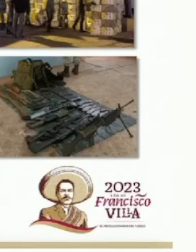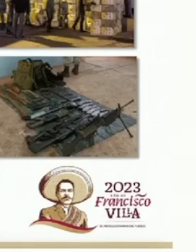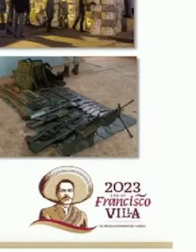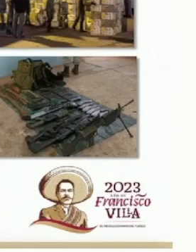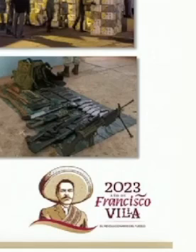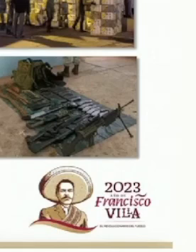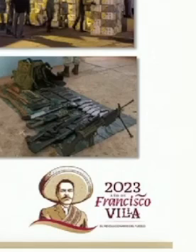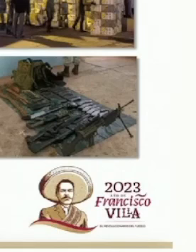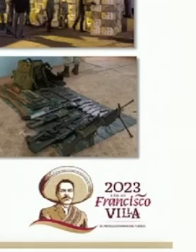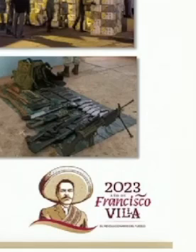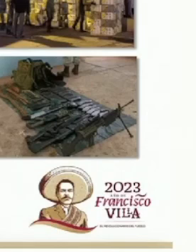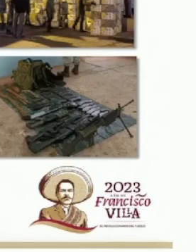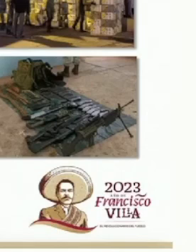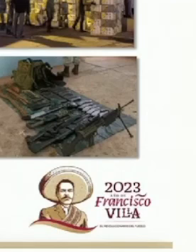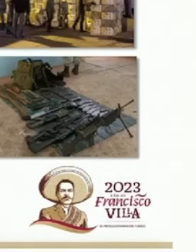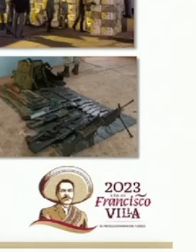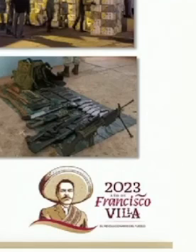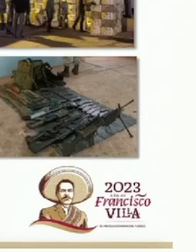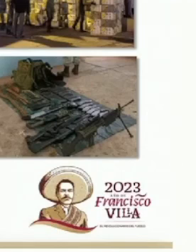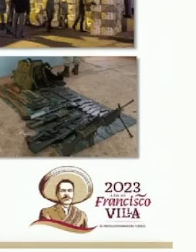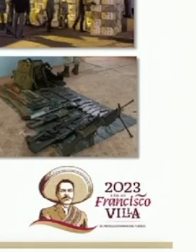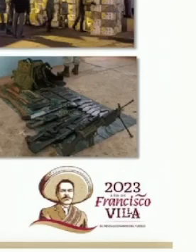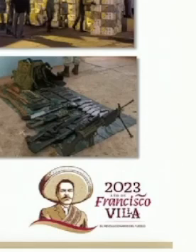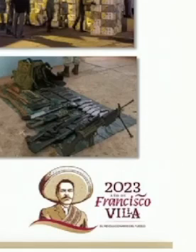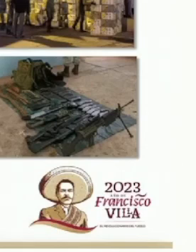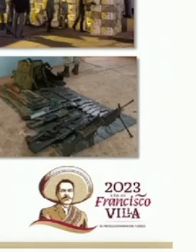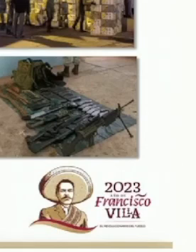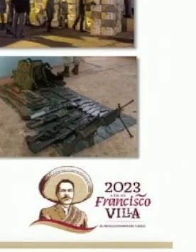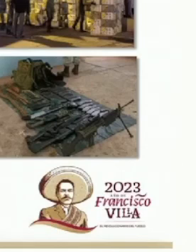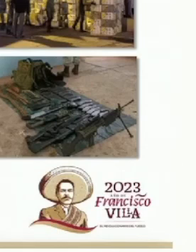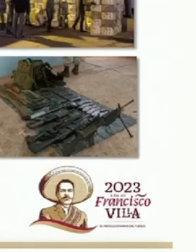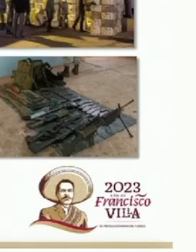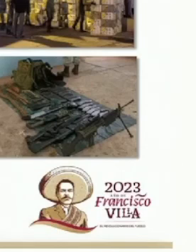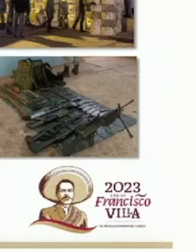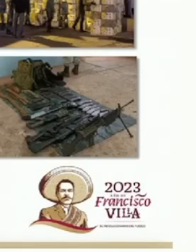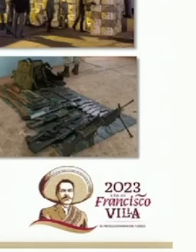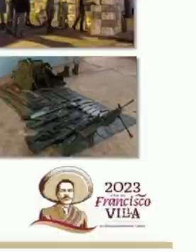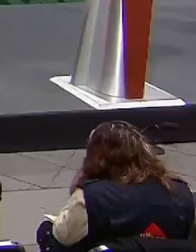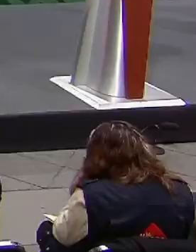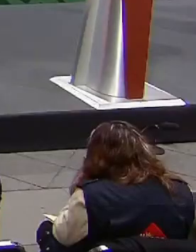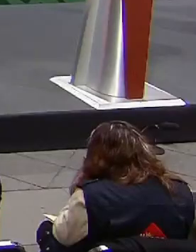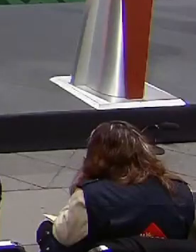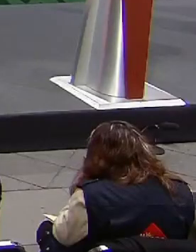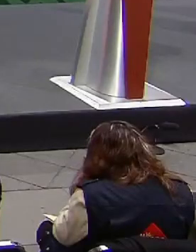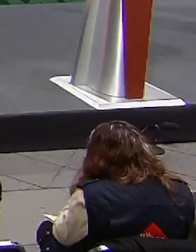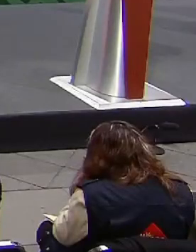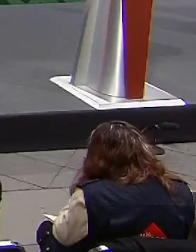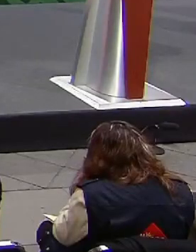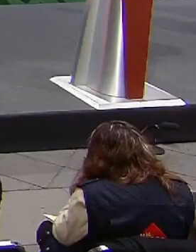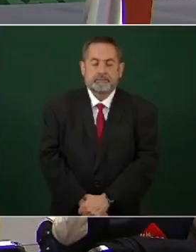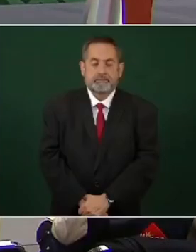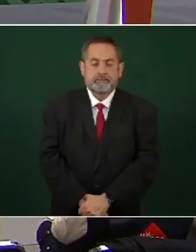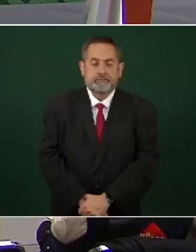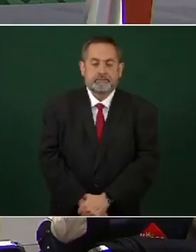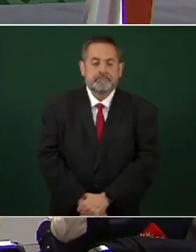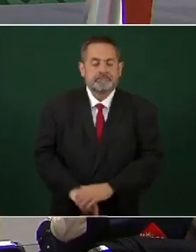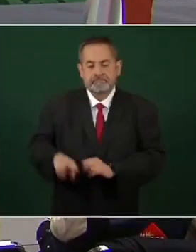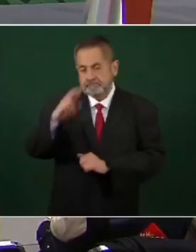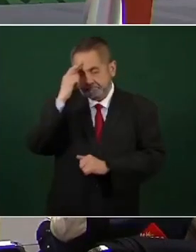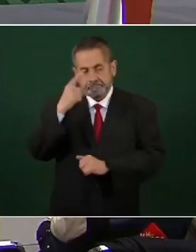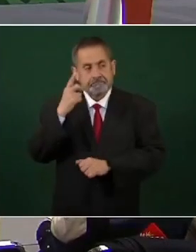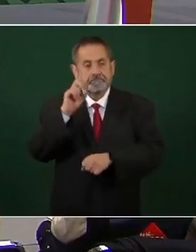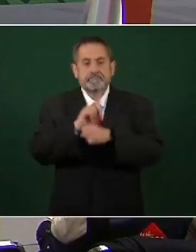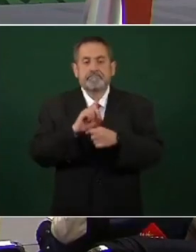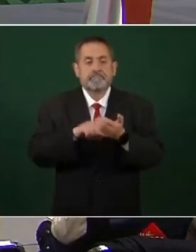casos importantes fue el detenido Ovidio N. Adelante. Como recordamos, pues él fue detenido el día 5 de enero